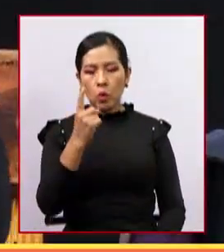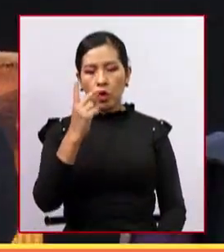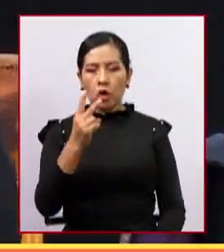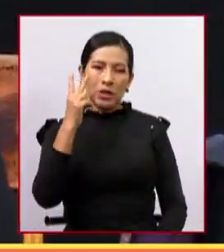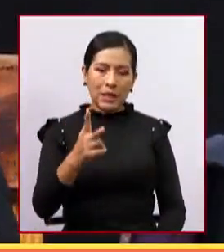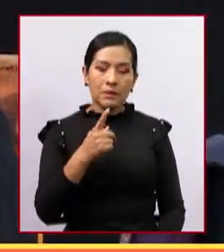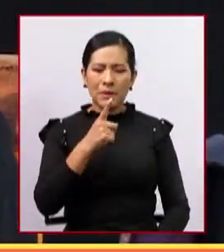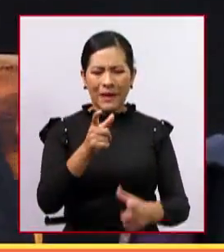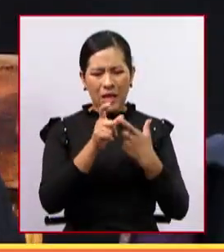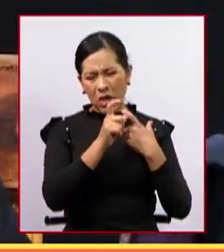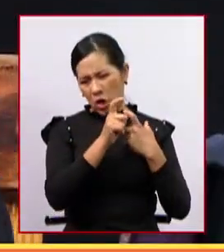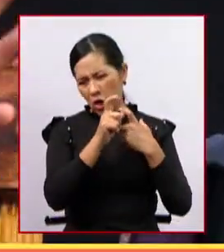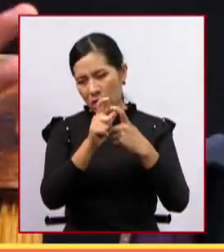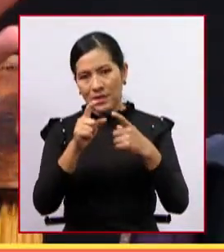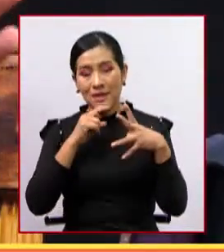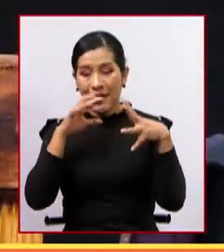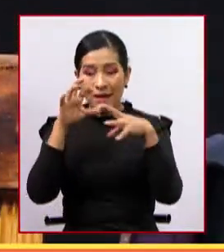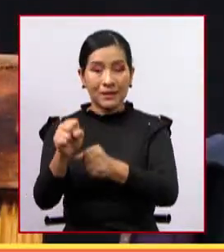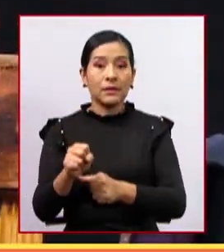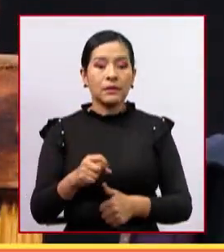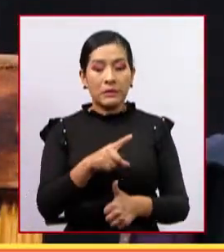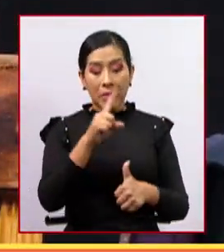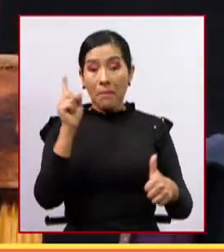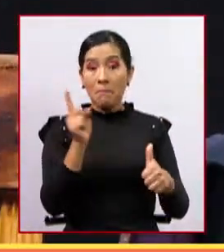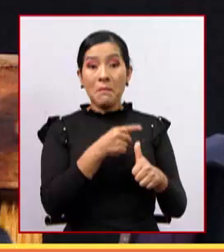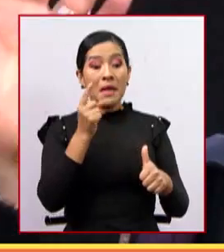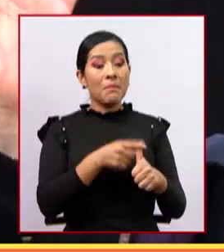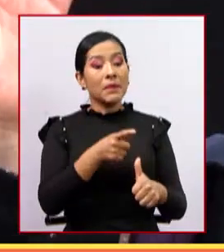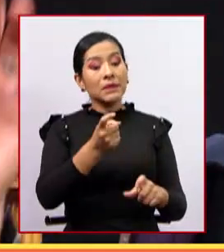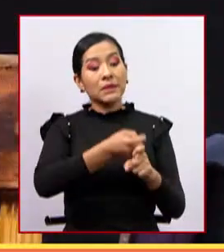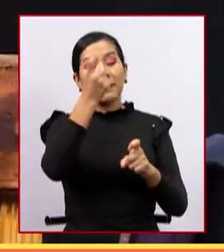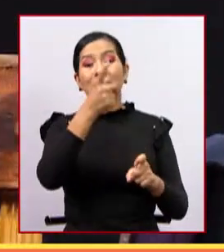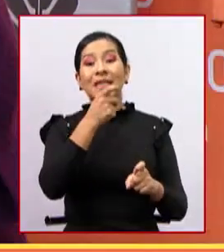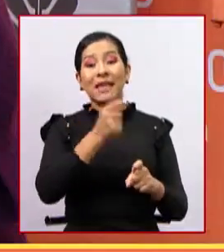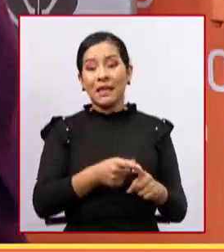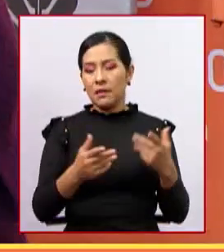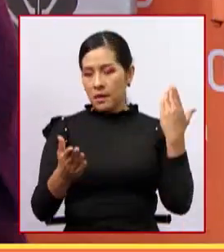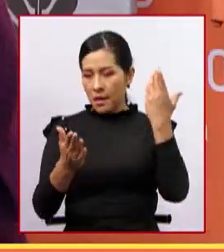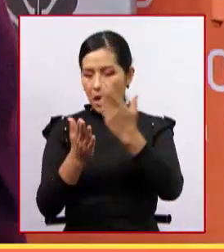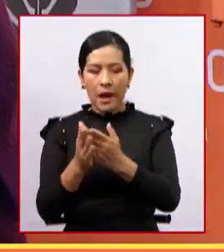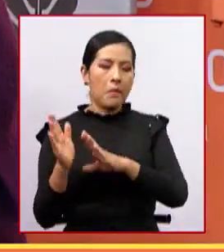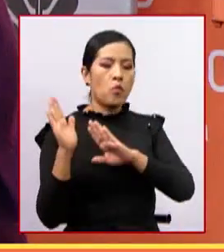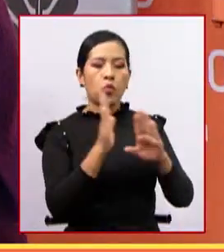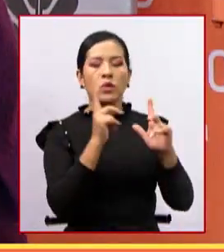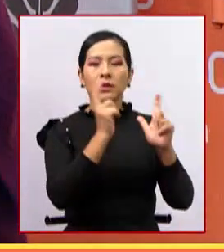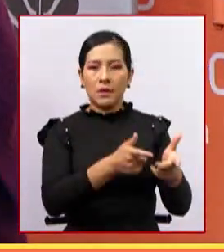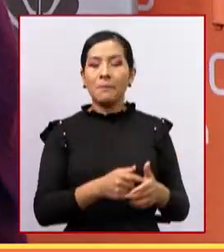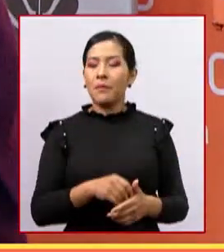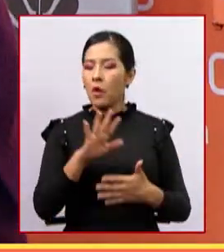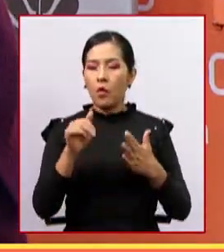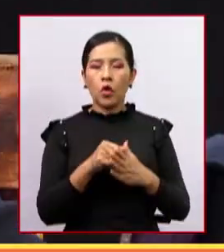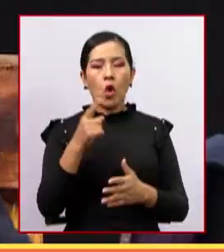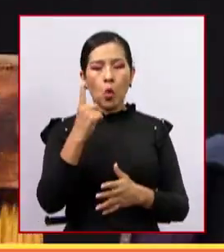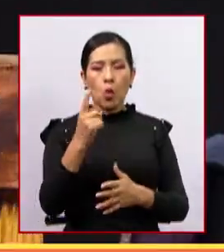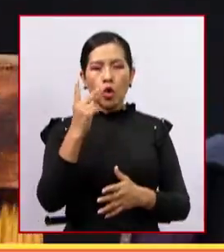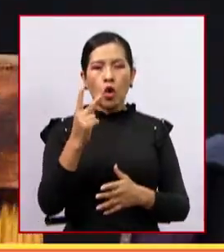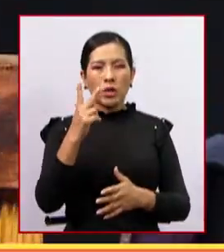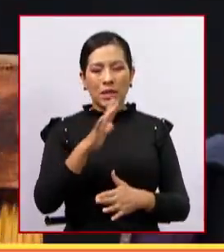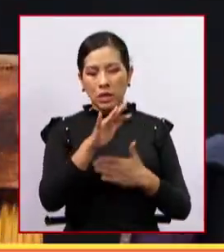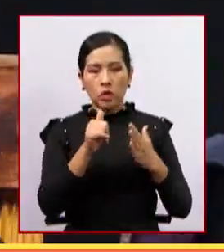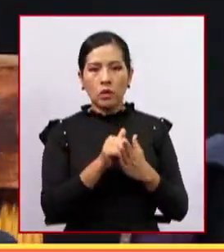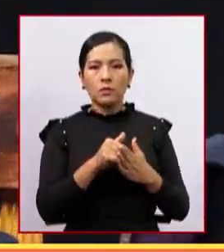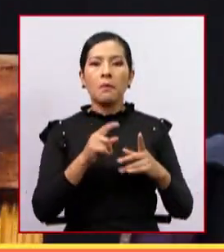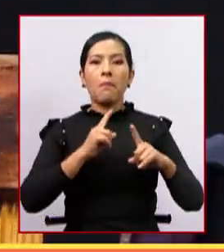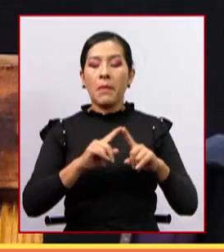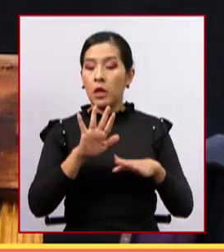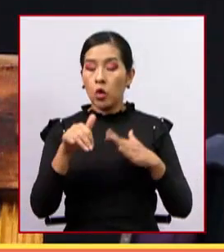el primero que llegue corriendo a la canasta es suya. ¡Listo! 1, 2, 3, y todos van